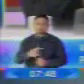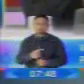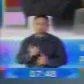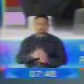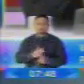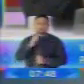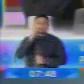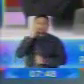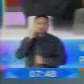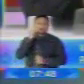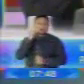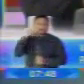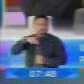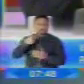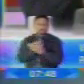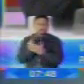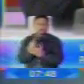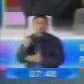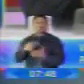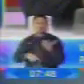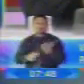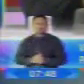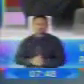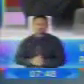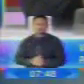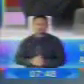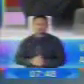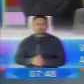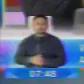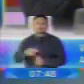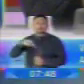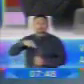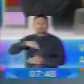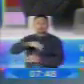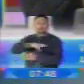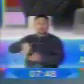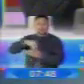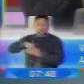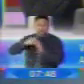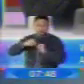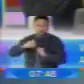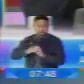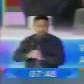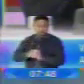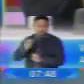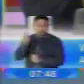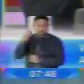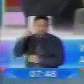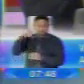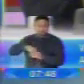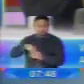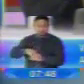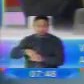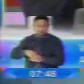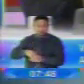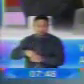ministro? Historias en cuarentena precisamente es este fondo de fomento, nuevamente, como decía, son